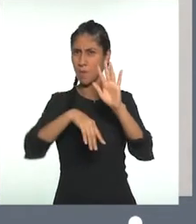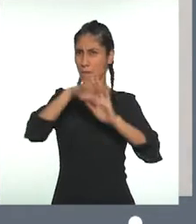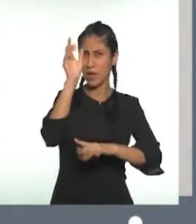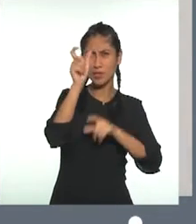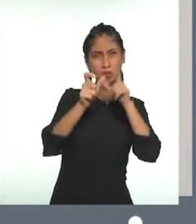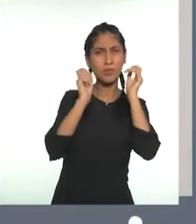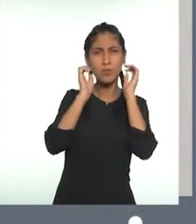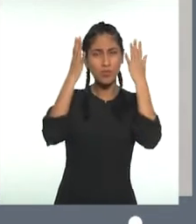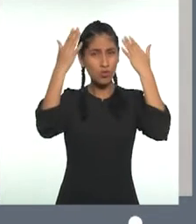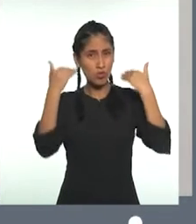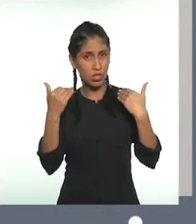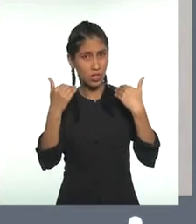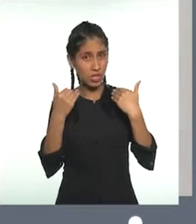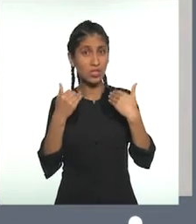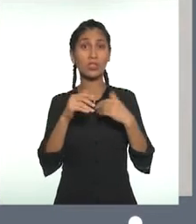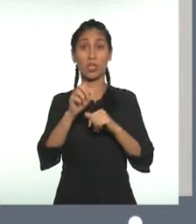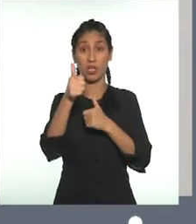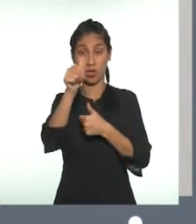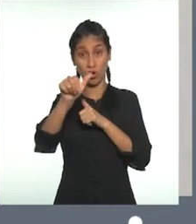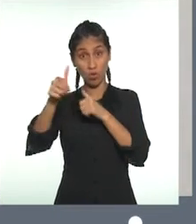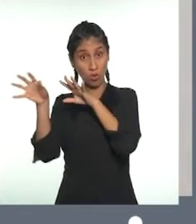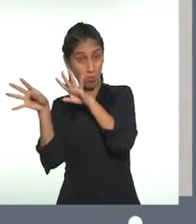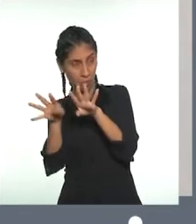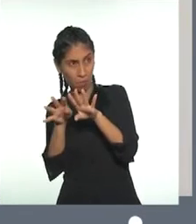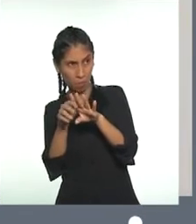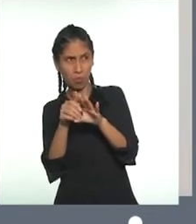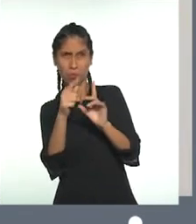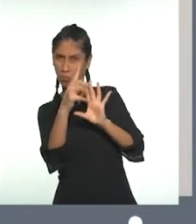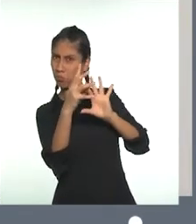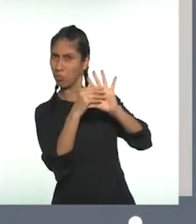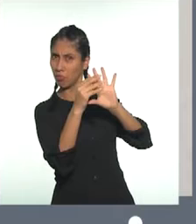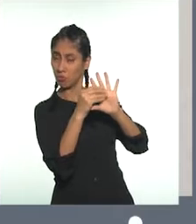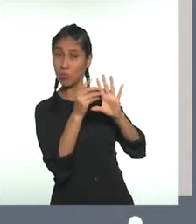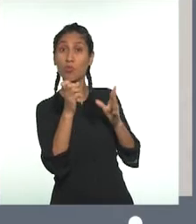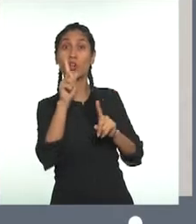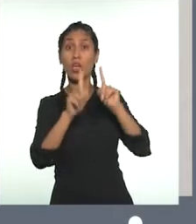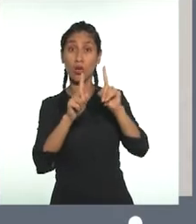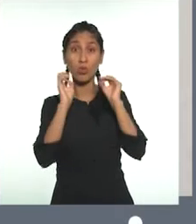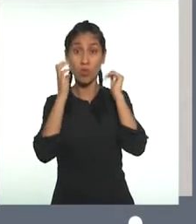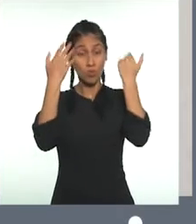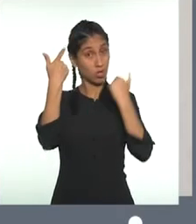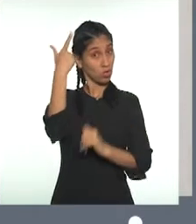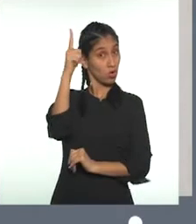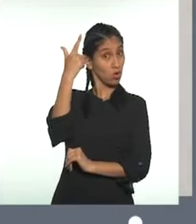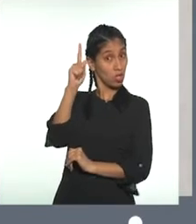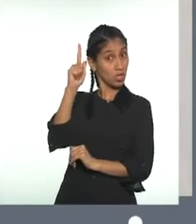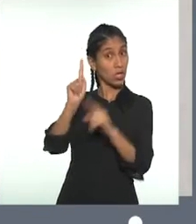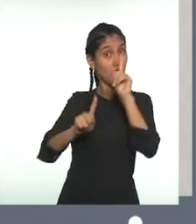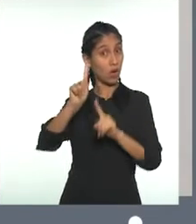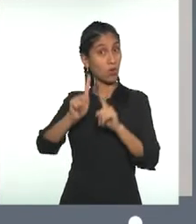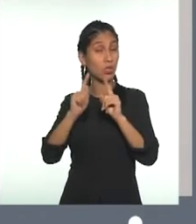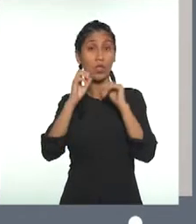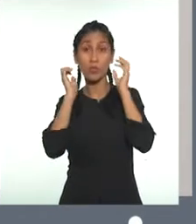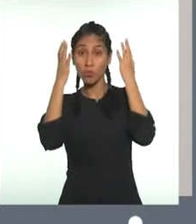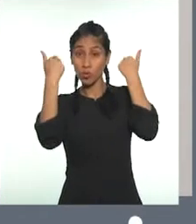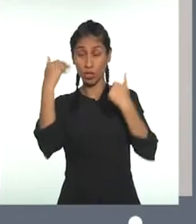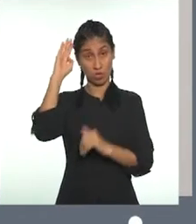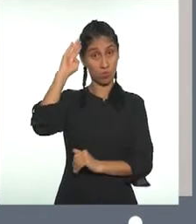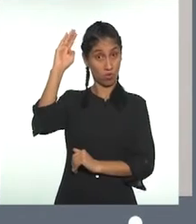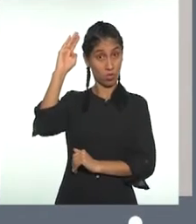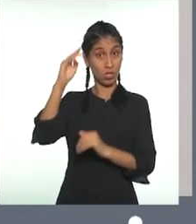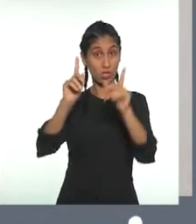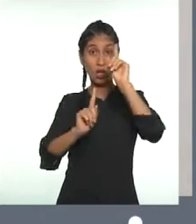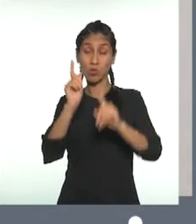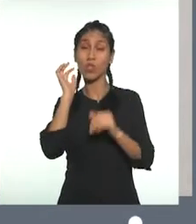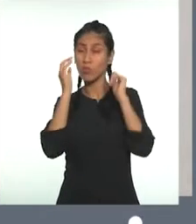más mujeres como ejemplos de seguir, ya que hay mujeres lideresas, que son policías,